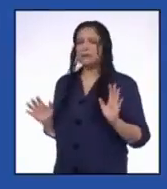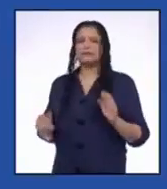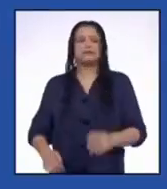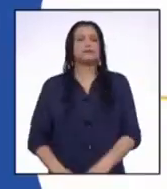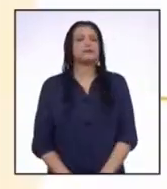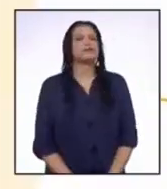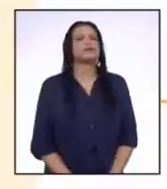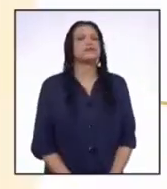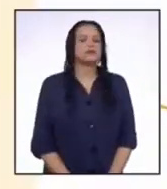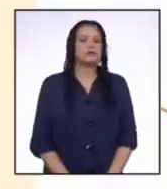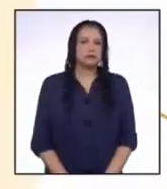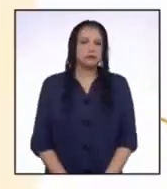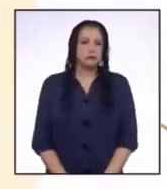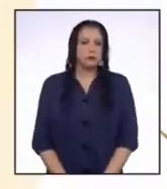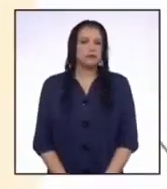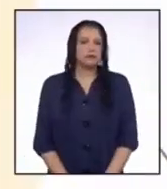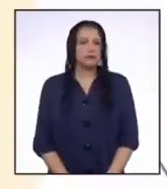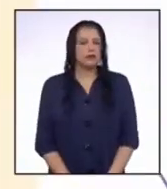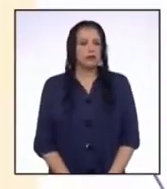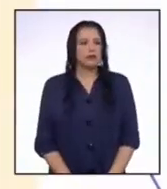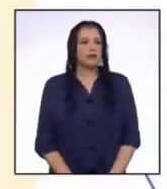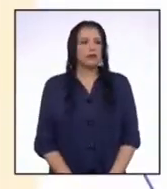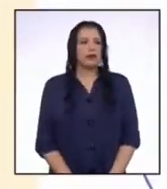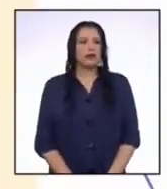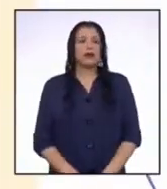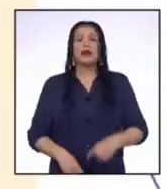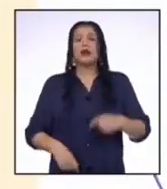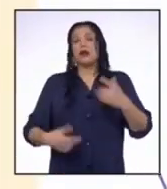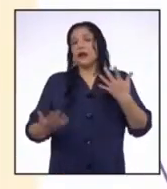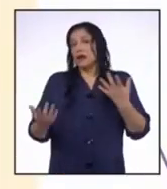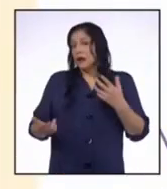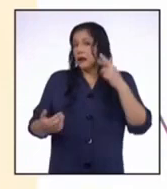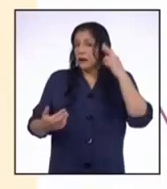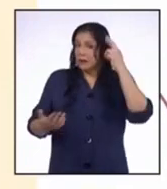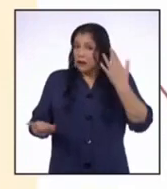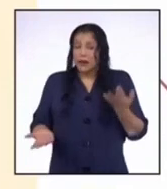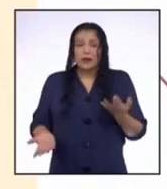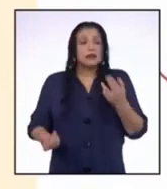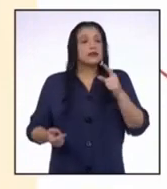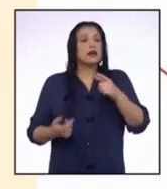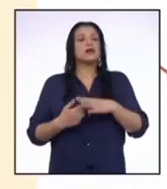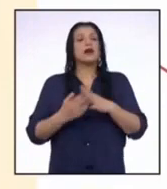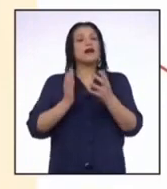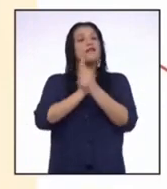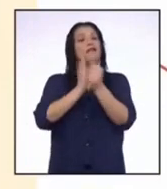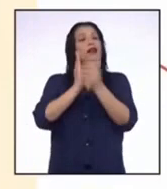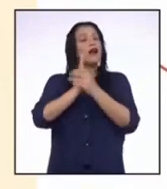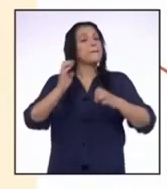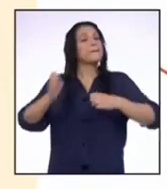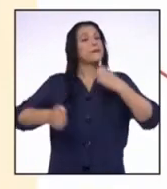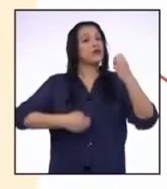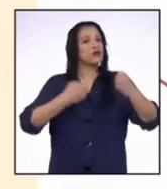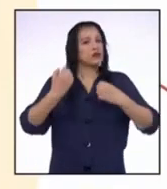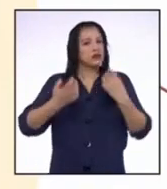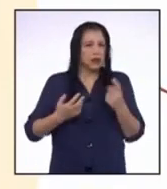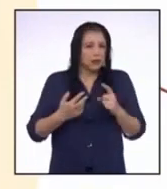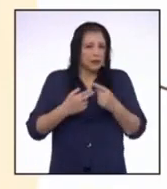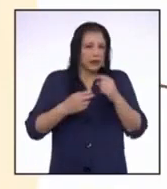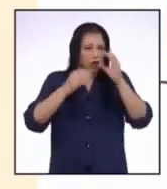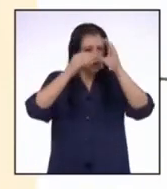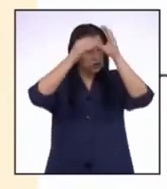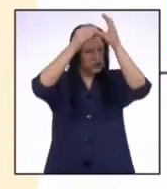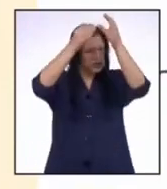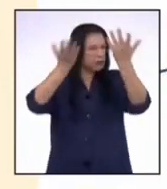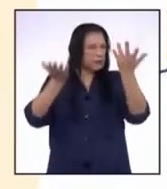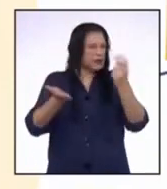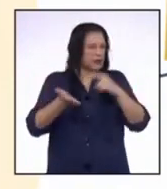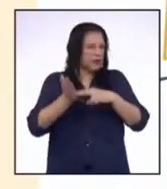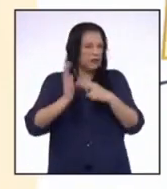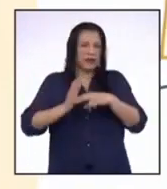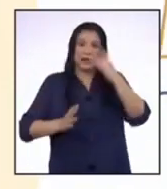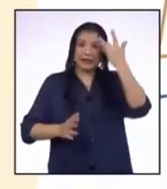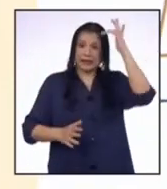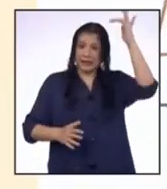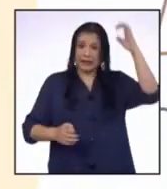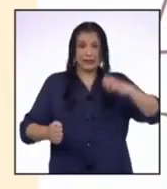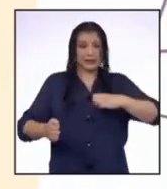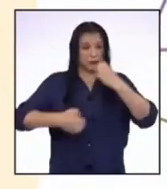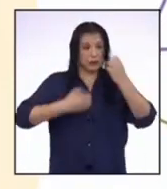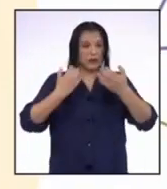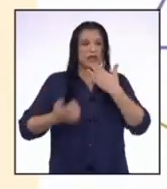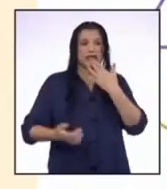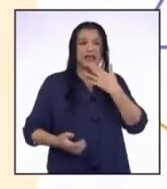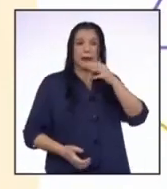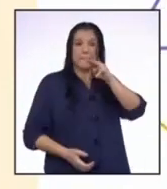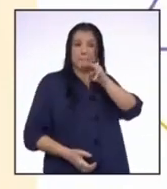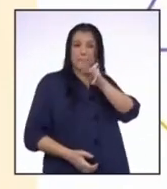va. En este sentido, las competencias emocionales que derivan del concepto de inteligencia emocional de Mayer